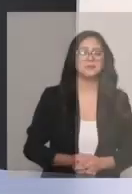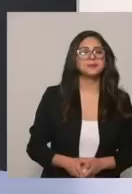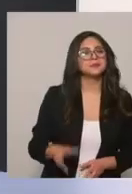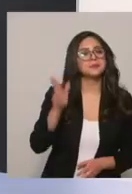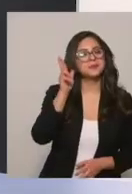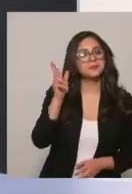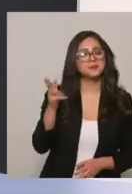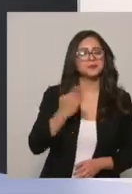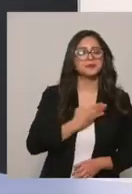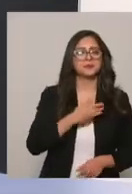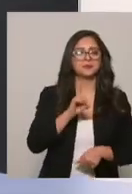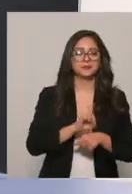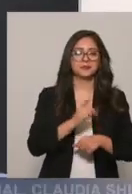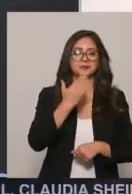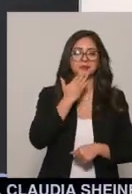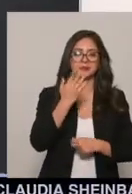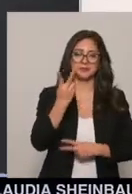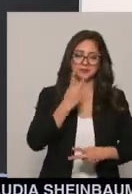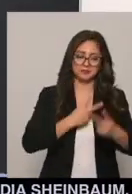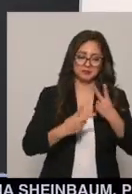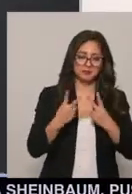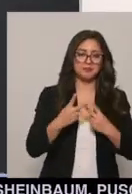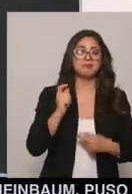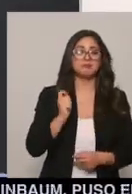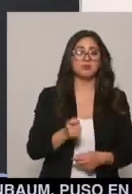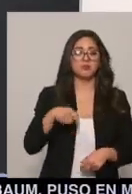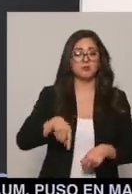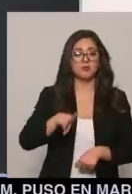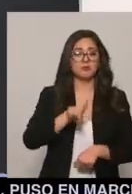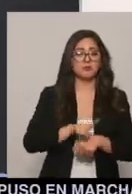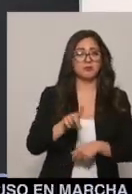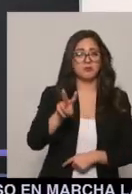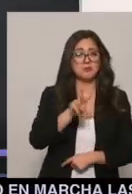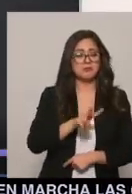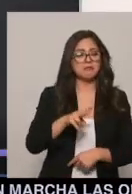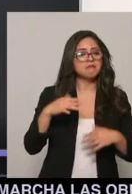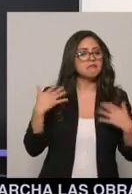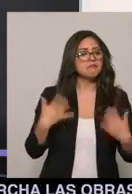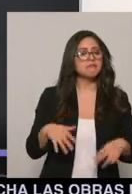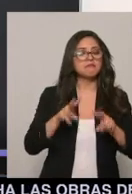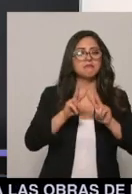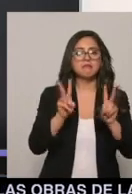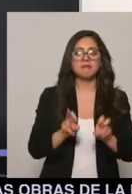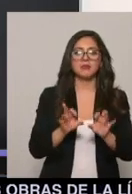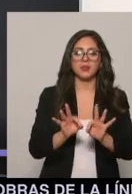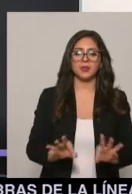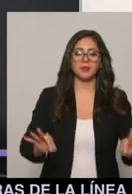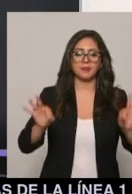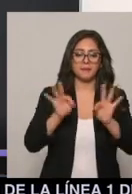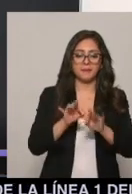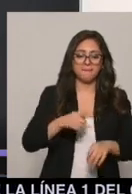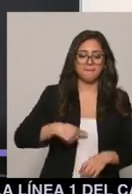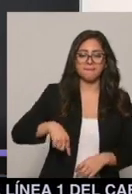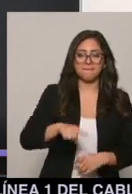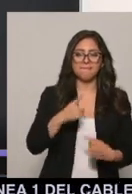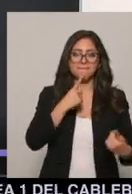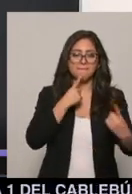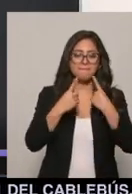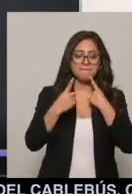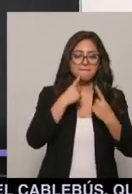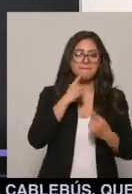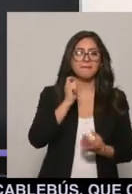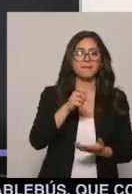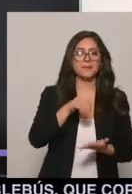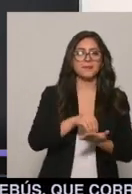Hola, ¿qué tal? Muy buenos días, bienvenidas y bienvenidos en viernes. Pues un tema importante, abrimos esta mesa de análisis en Agenda y Contexto.